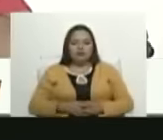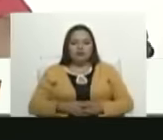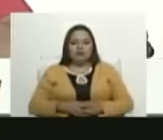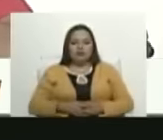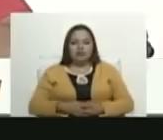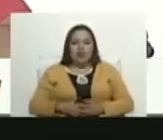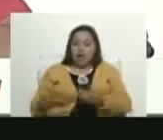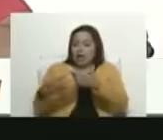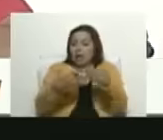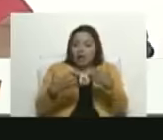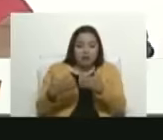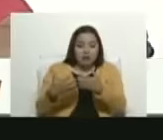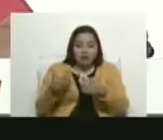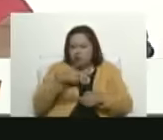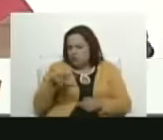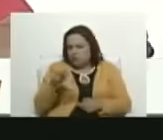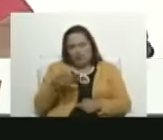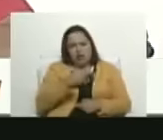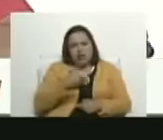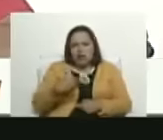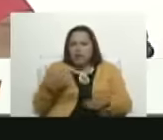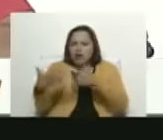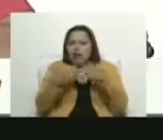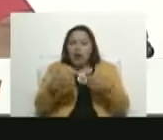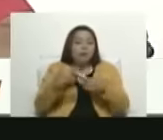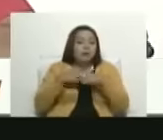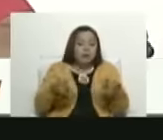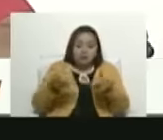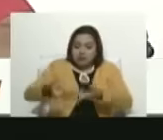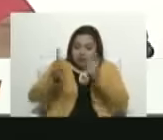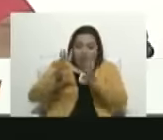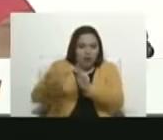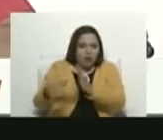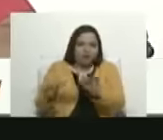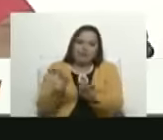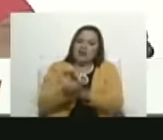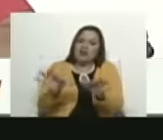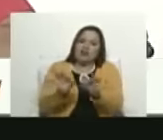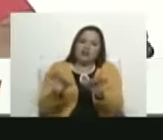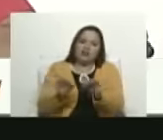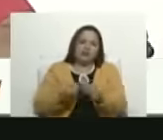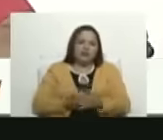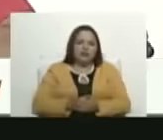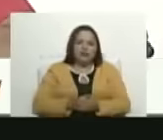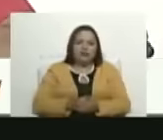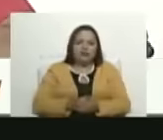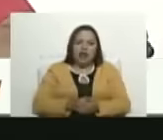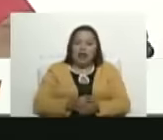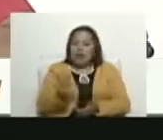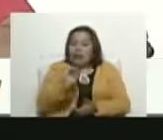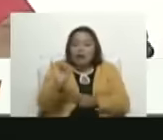Guerra, nosotros no queremos guerra, pero no nos vamos a dejar robar nada, ni un centímetro.